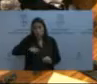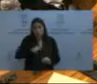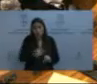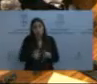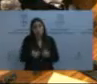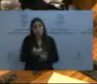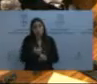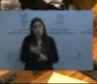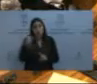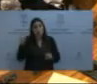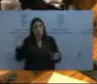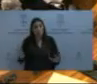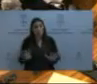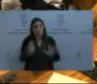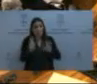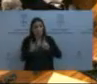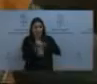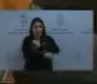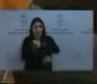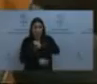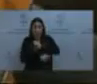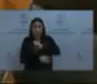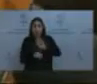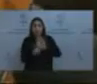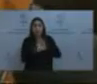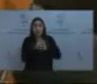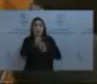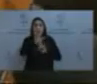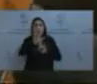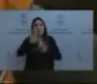el 9 de agosto el decreto